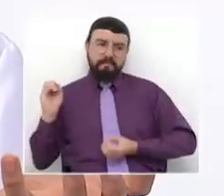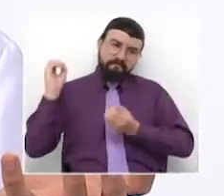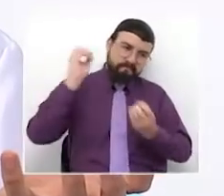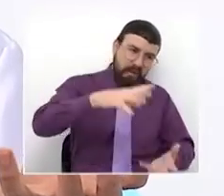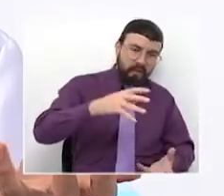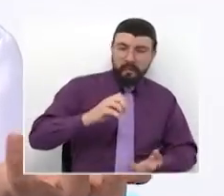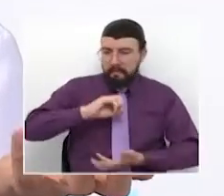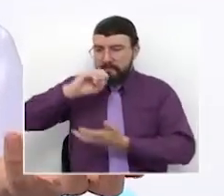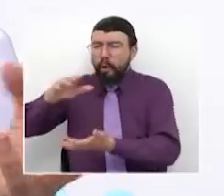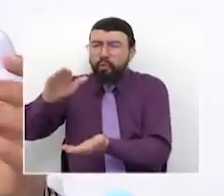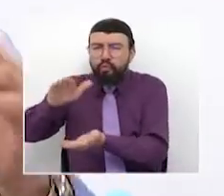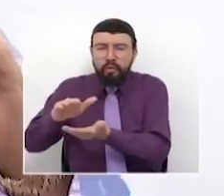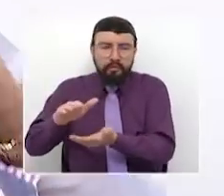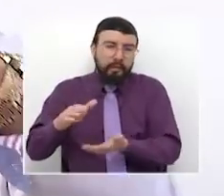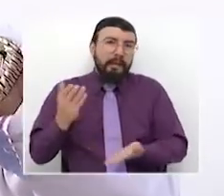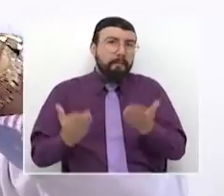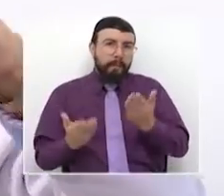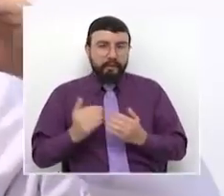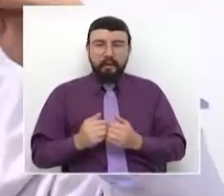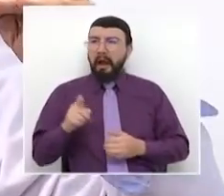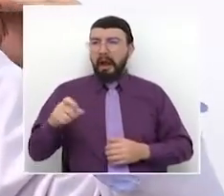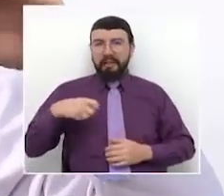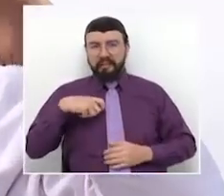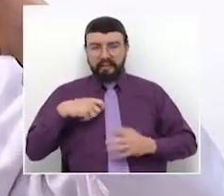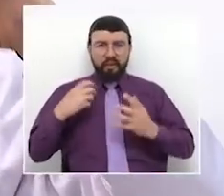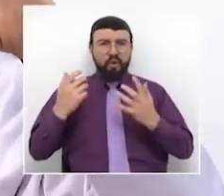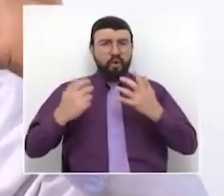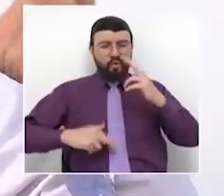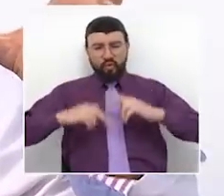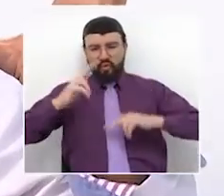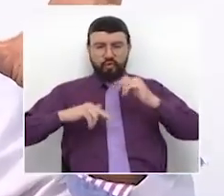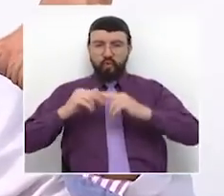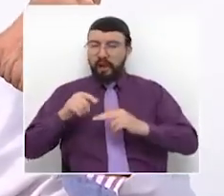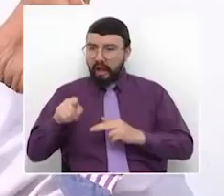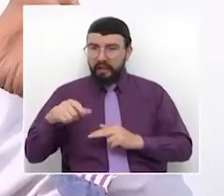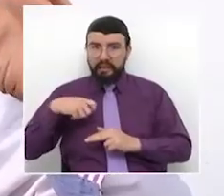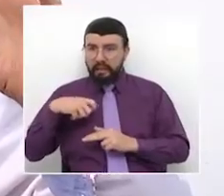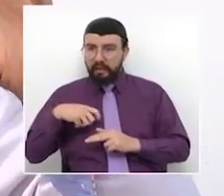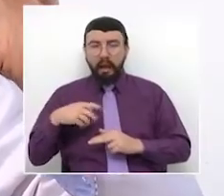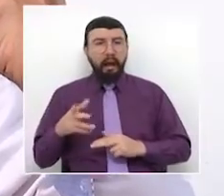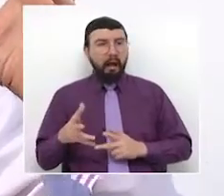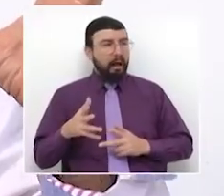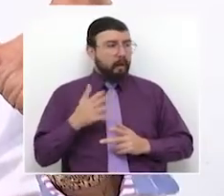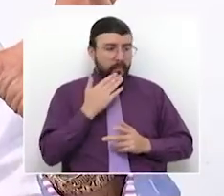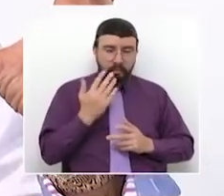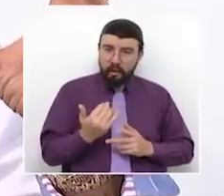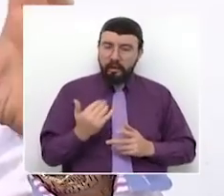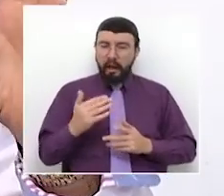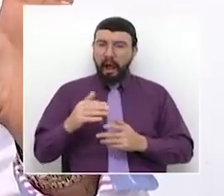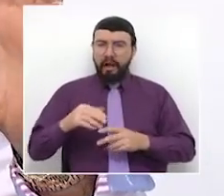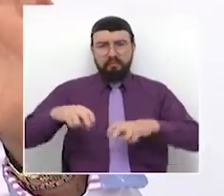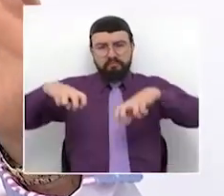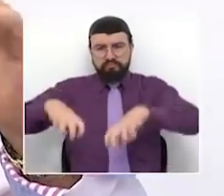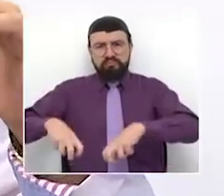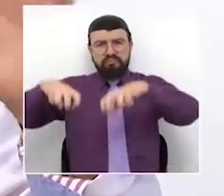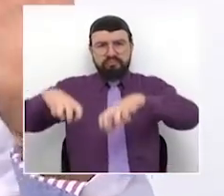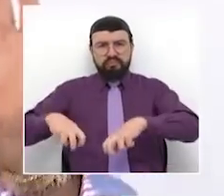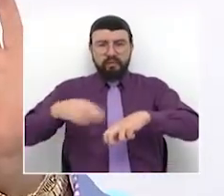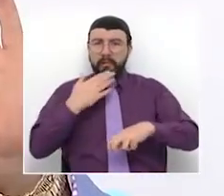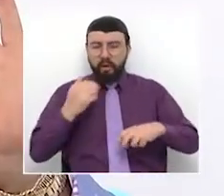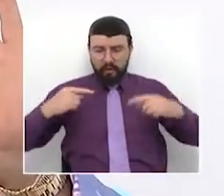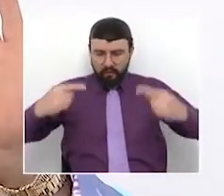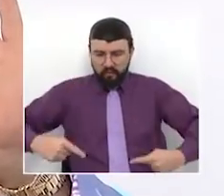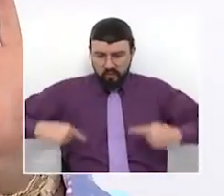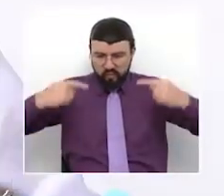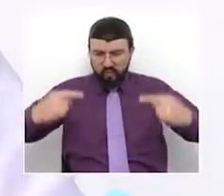esta, los constructores tienen un chasis, unas hojas de resorte, unos amortiguadores, unos rines para